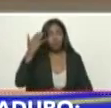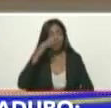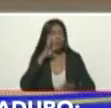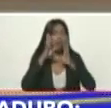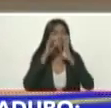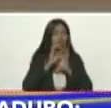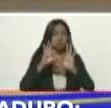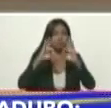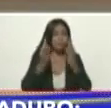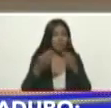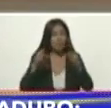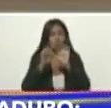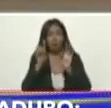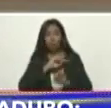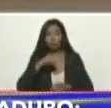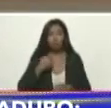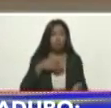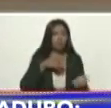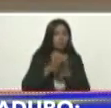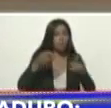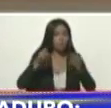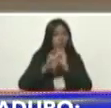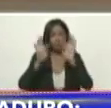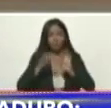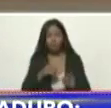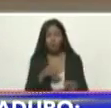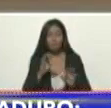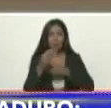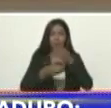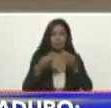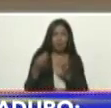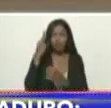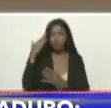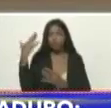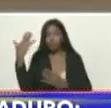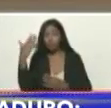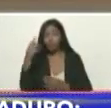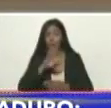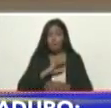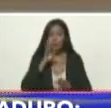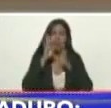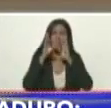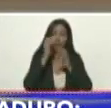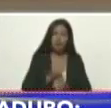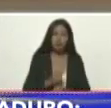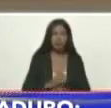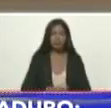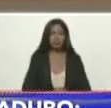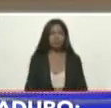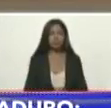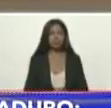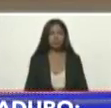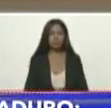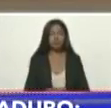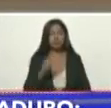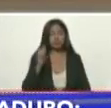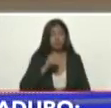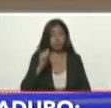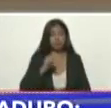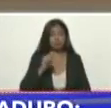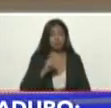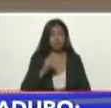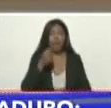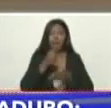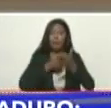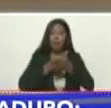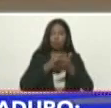de una familia, y nosotros garantizamos la realización de sus sueños y de sus esperanzas. ¿Sí? En la